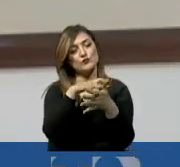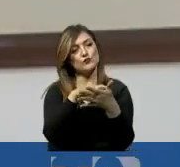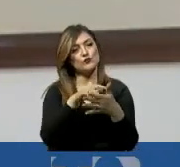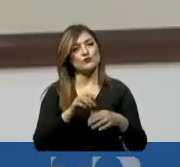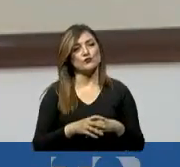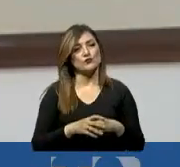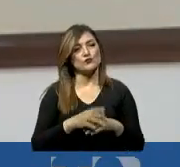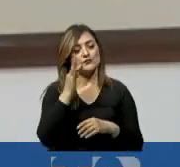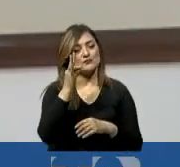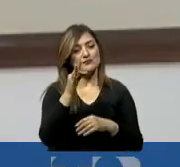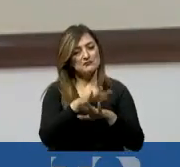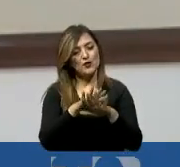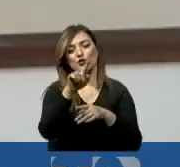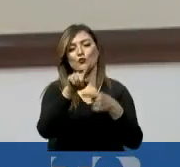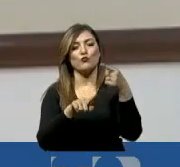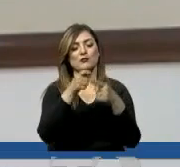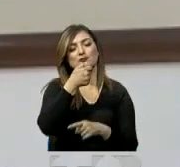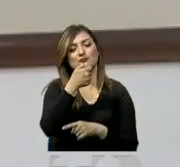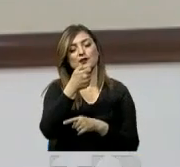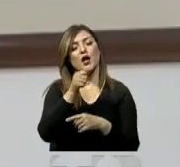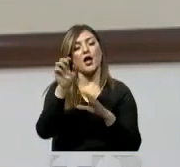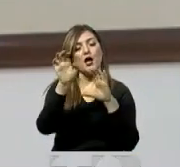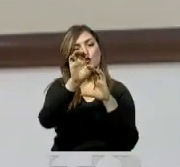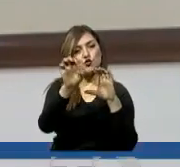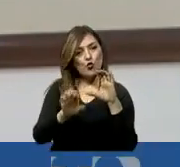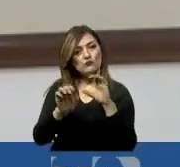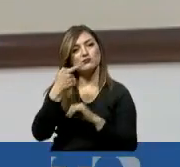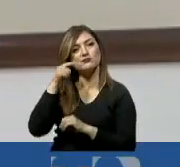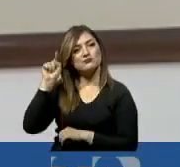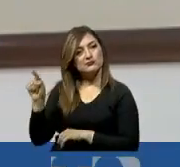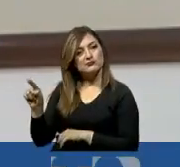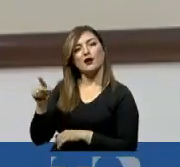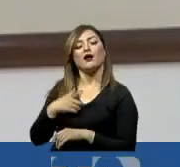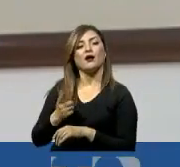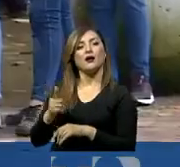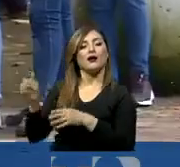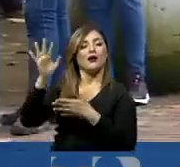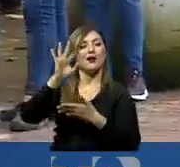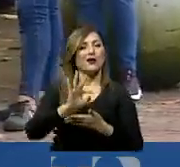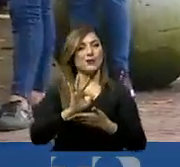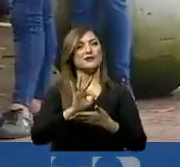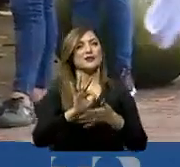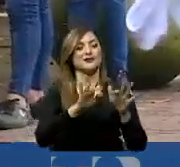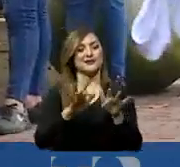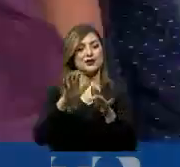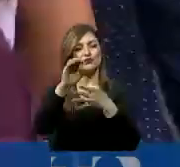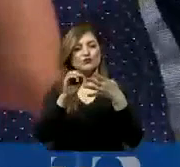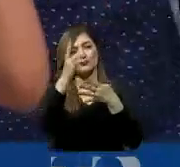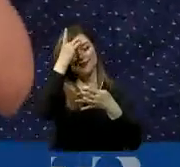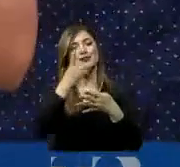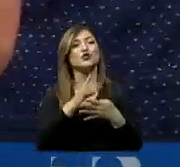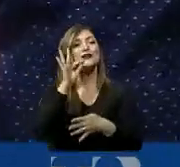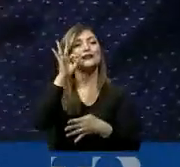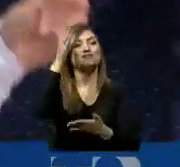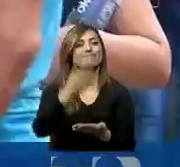pudieron terminar la prueba. De ahí que en rueda de prensa vía Zoom de última hora, Alejandro Rivadeneira, titular de la CNESI, dio a conocer su decisión de